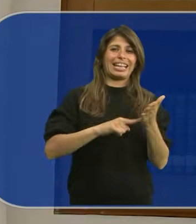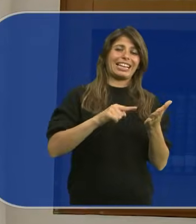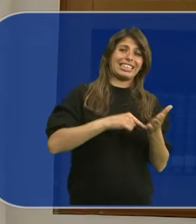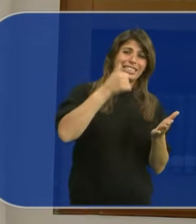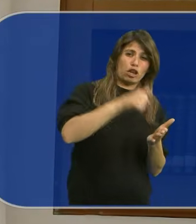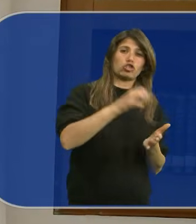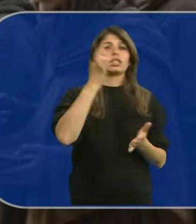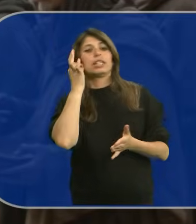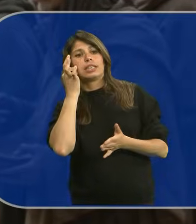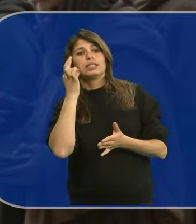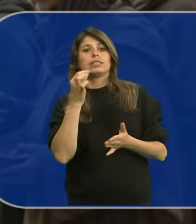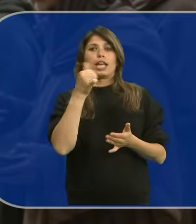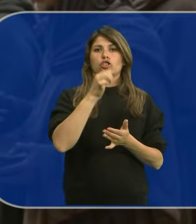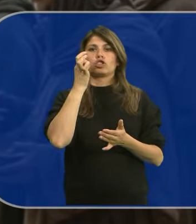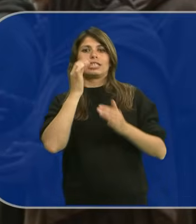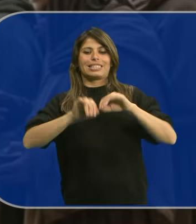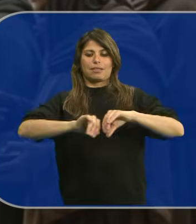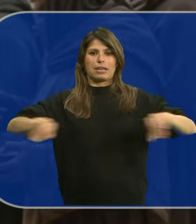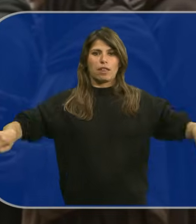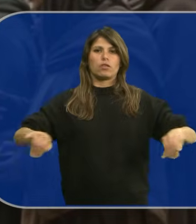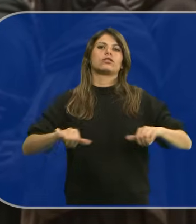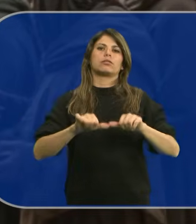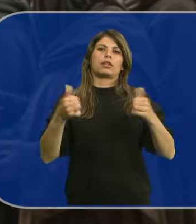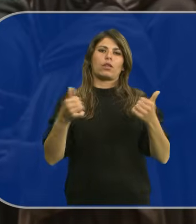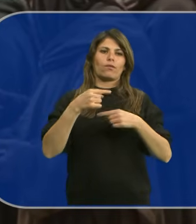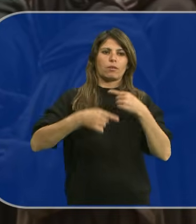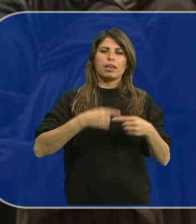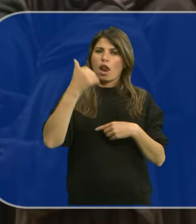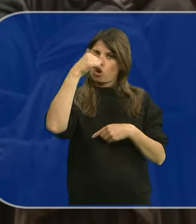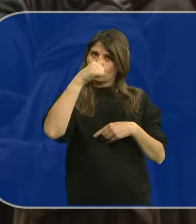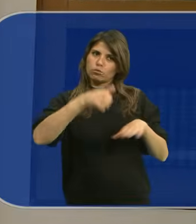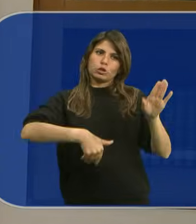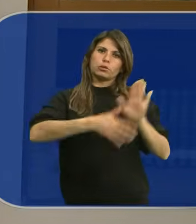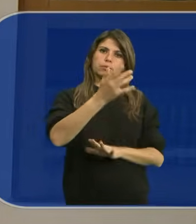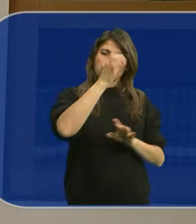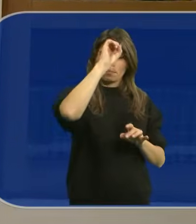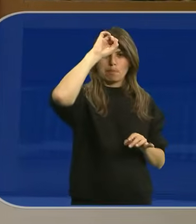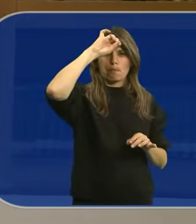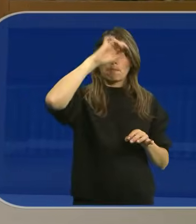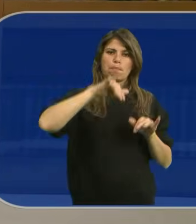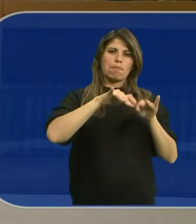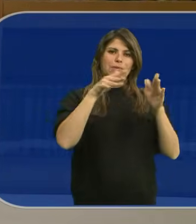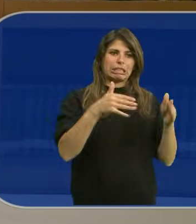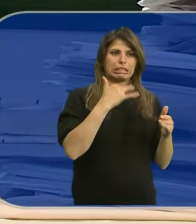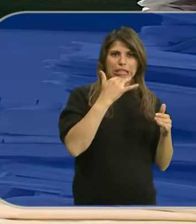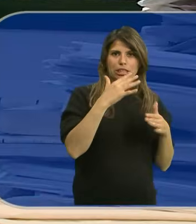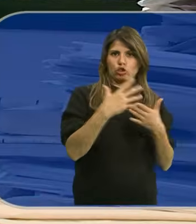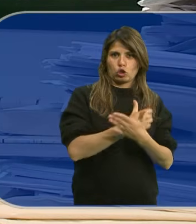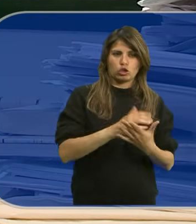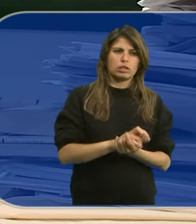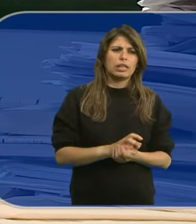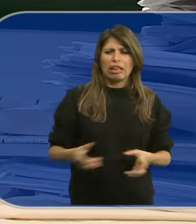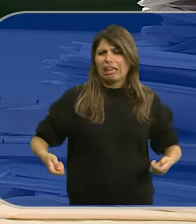la separación de ellos y ellas, se separaron familias, a los varones los mandaron a minas, a casi todos, y a galeras. El